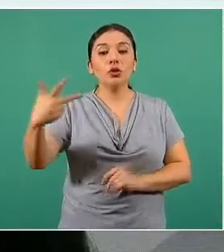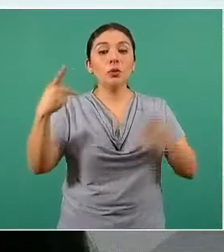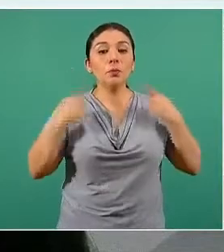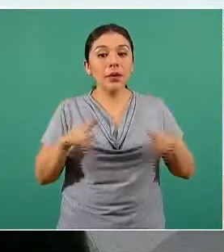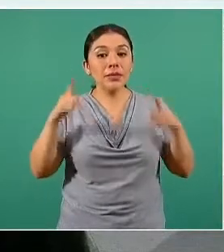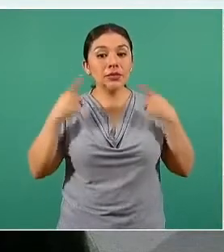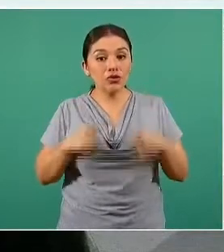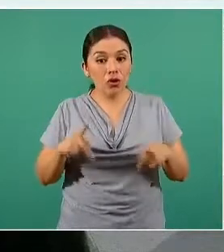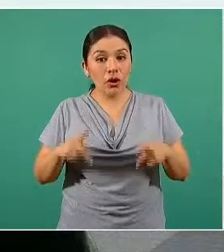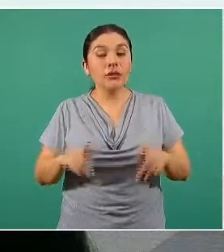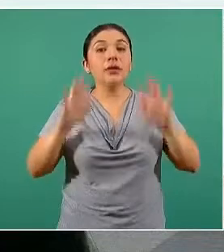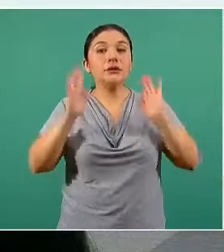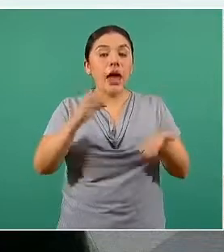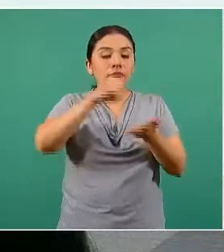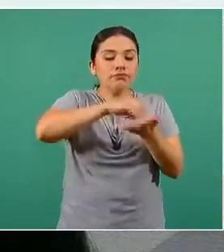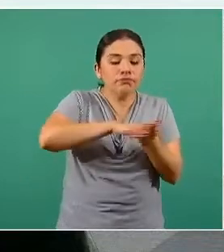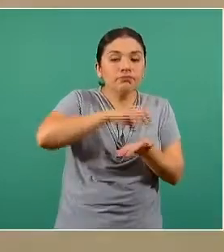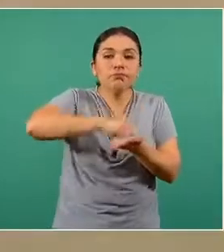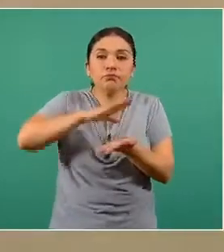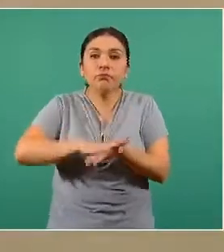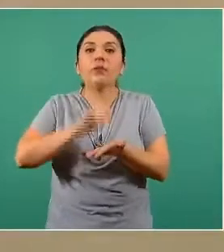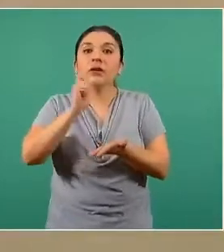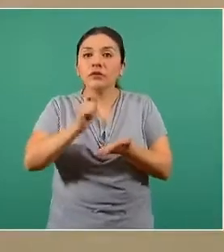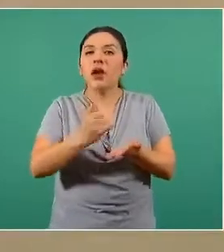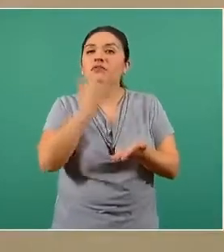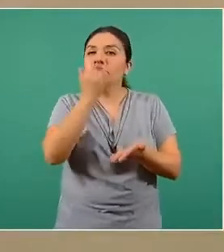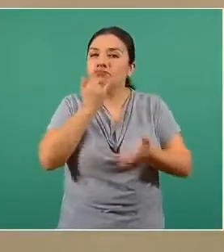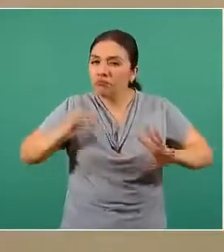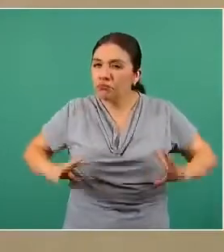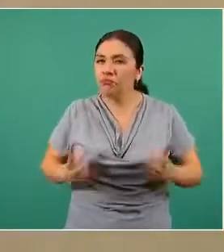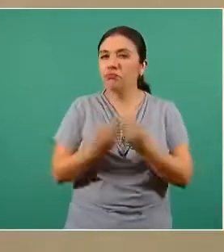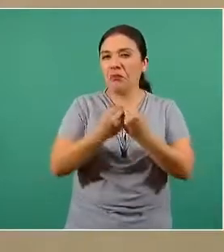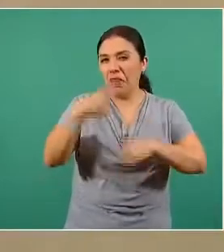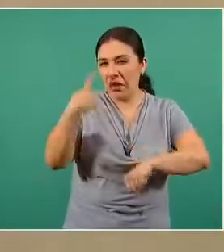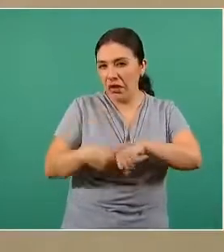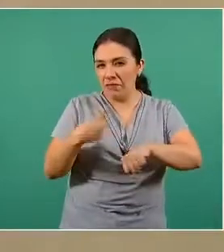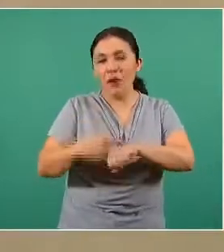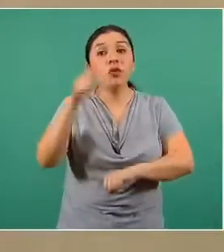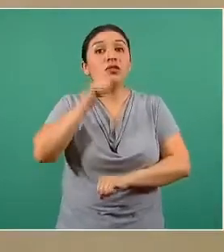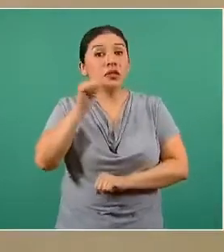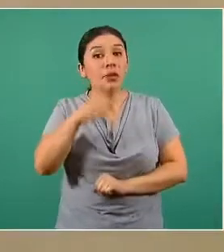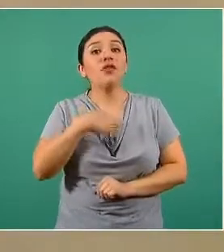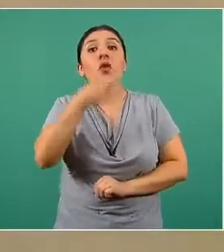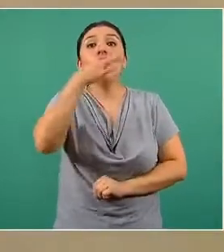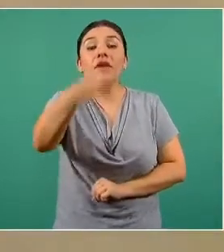2.626.998 personas que se reportan como casos estimados, que siempre